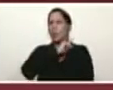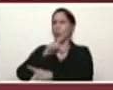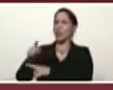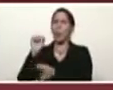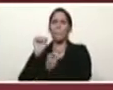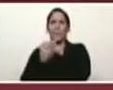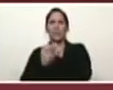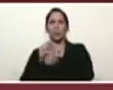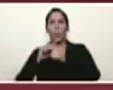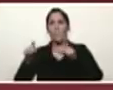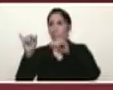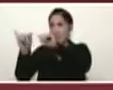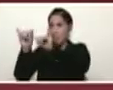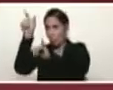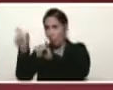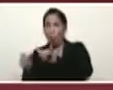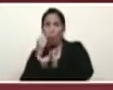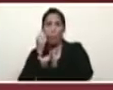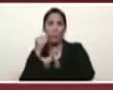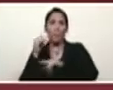un show.